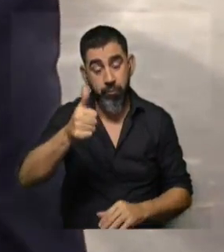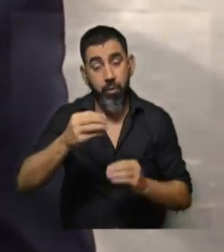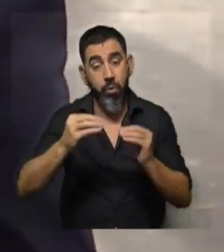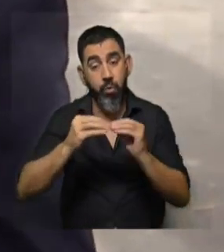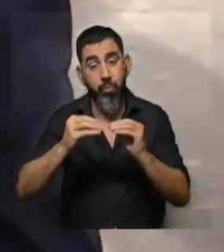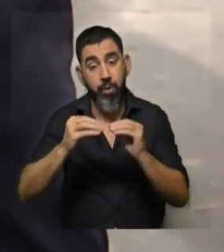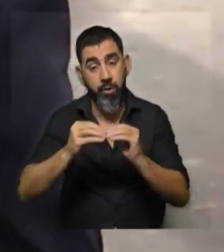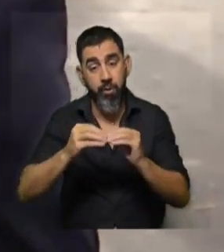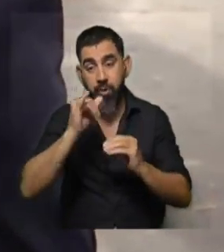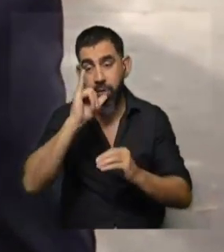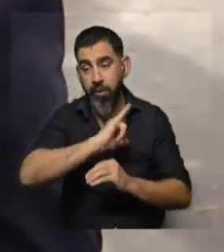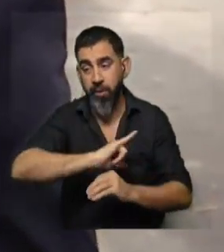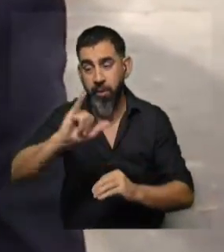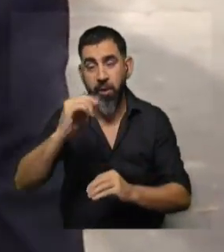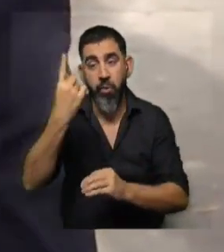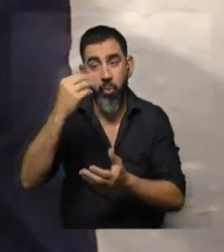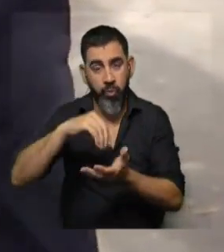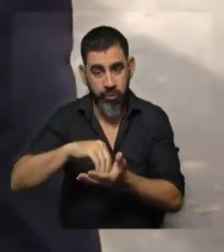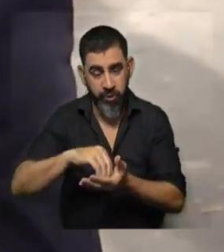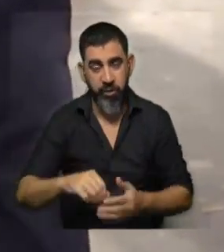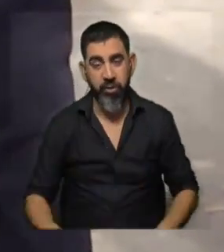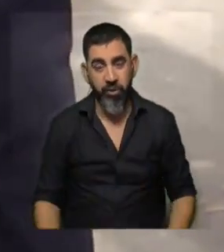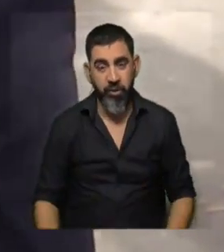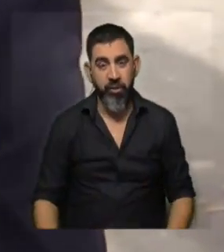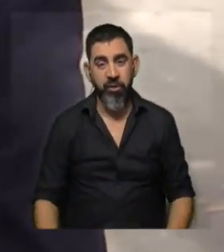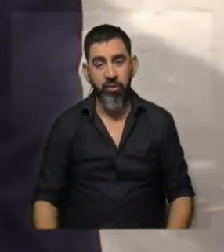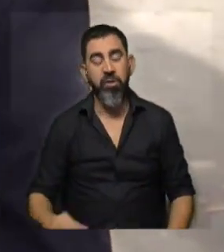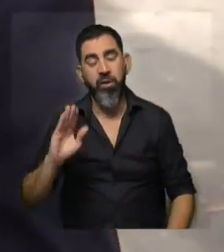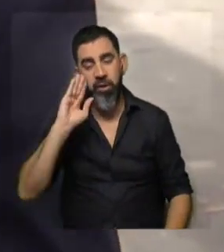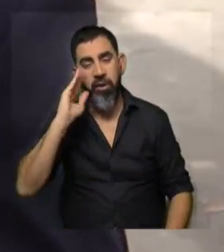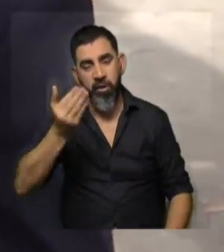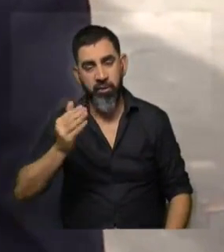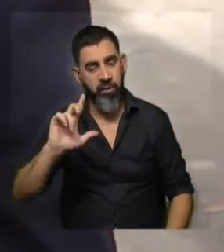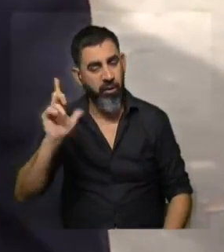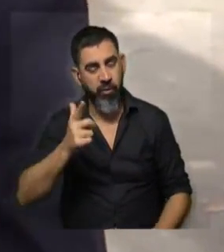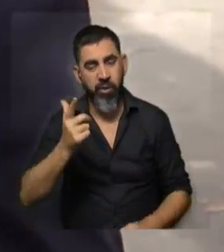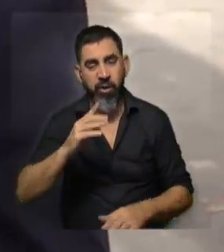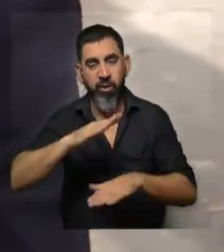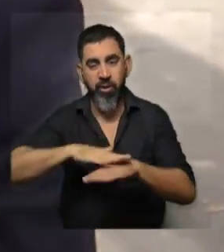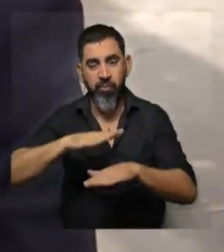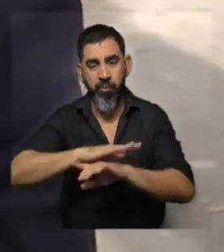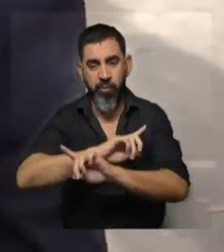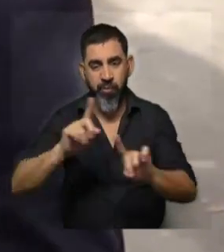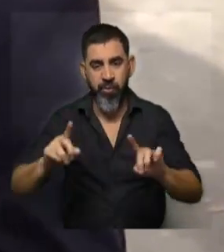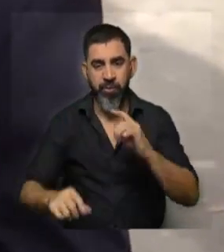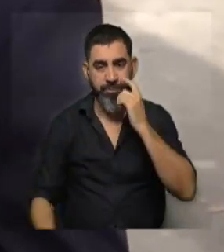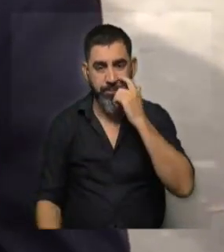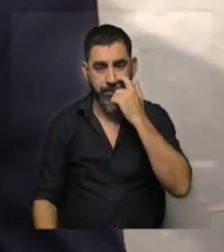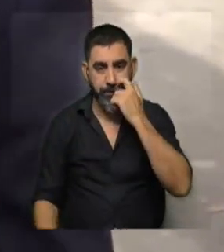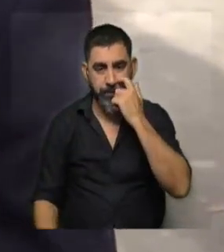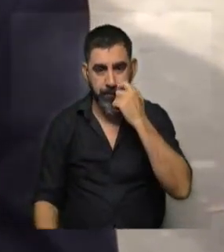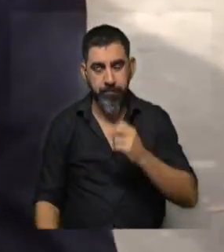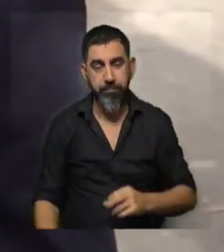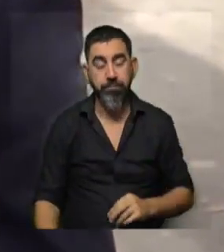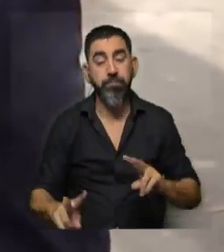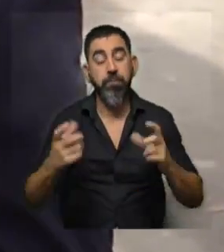compañeros que hicieron la denuncia en esa primera etapa y y realmente se reconoció que no había esa responsabilidad que estaba trasladada en lo que